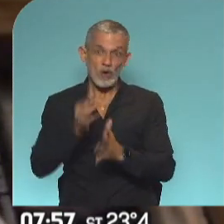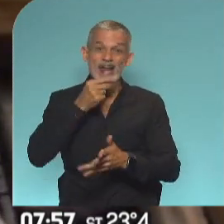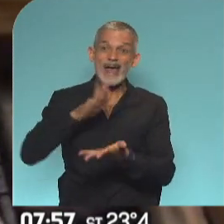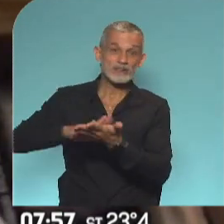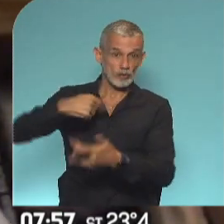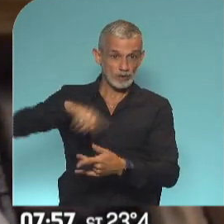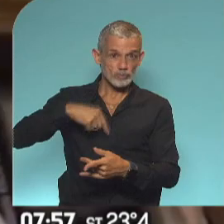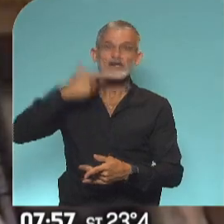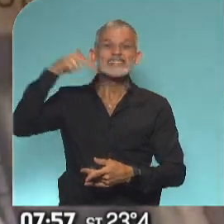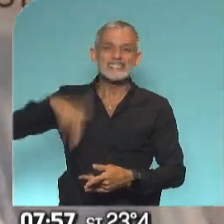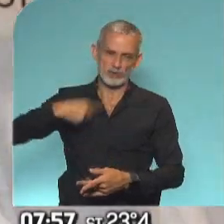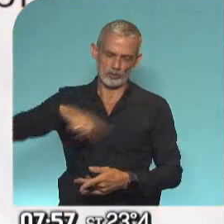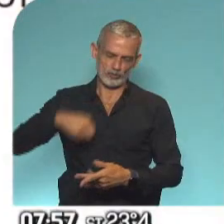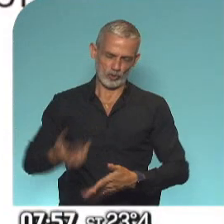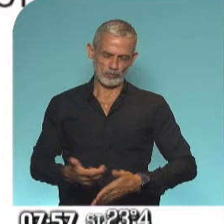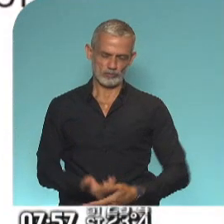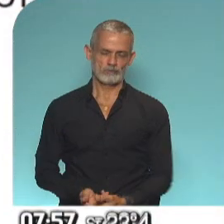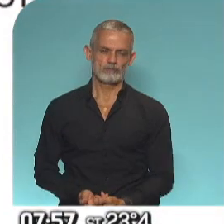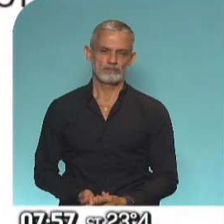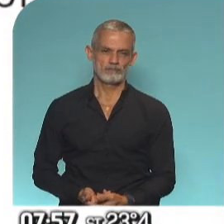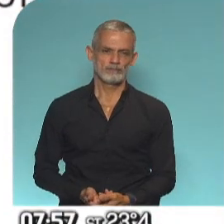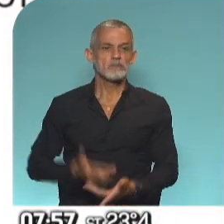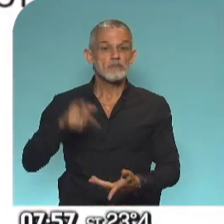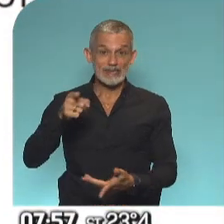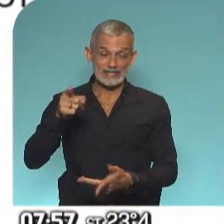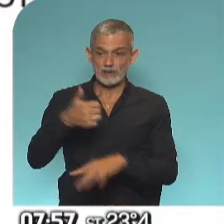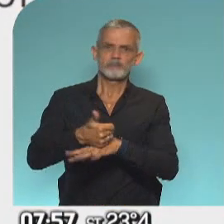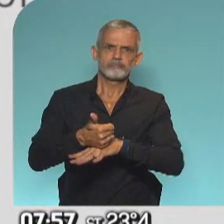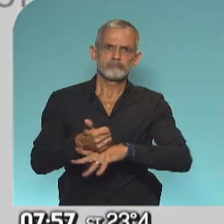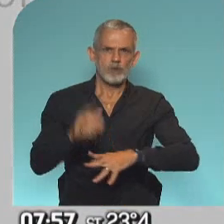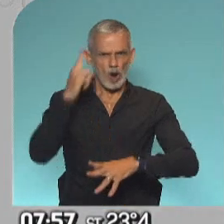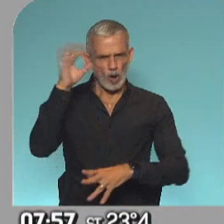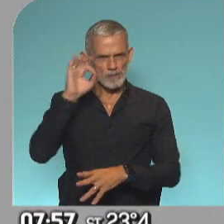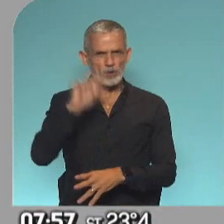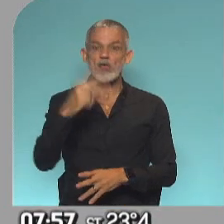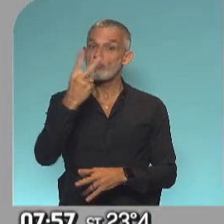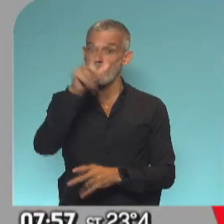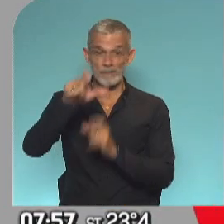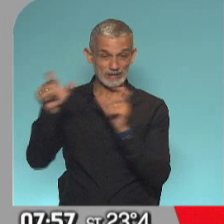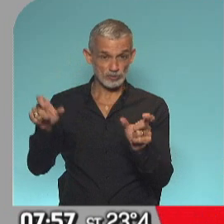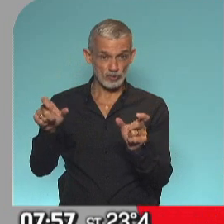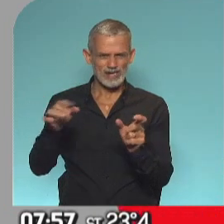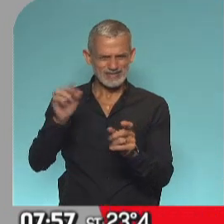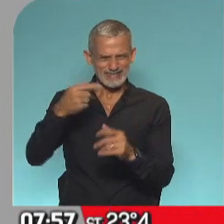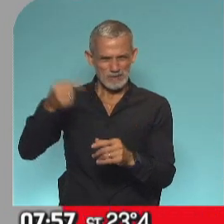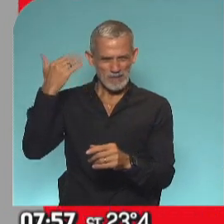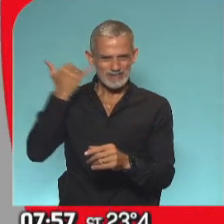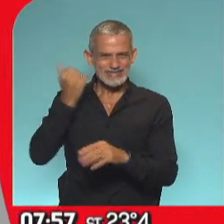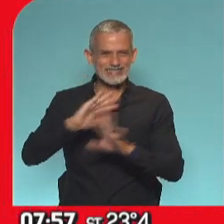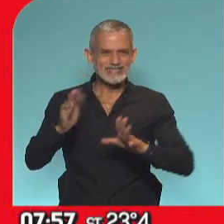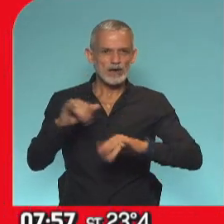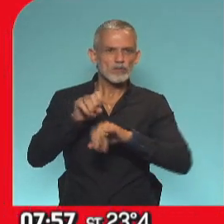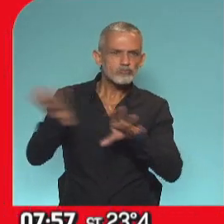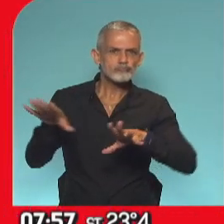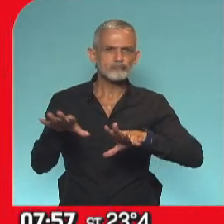sobre nosotras sin nosotras. Allí el posicionamiento, ¿no? Los testimonios de dos personas. Hablábamos la semana pasada de la falta de testimonios